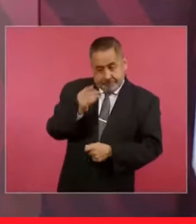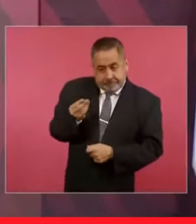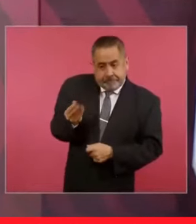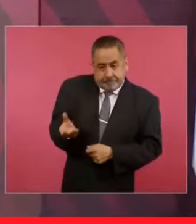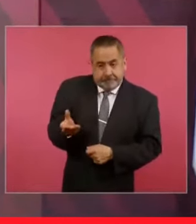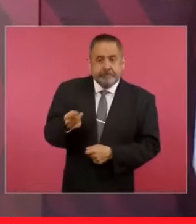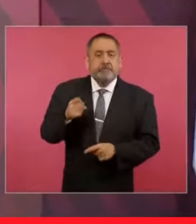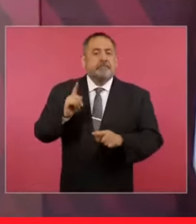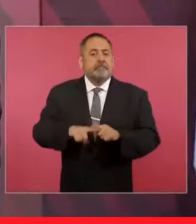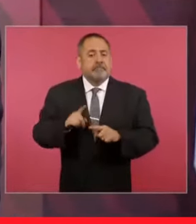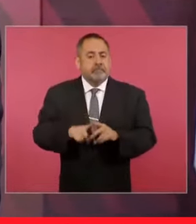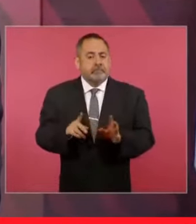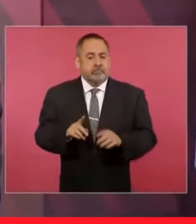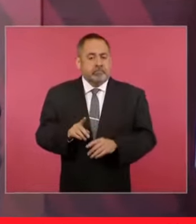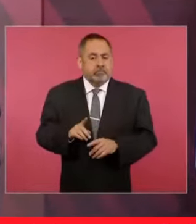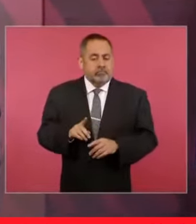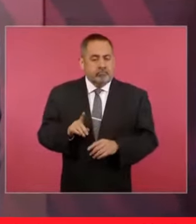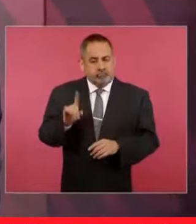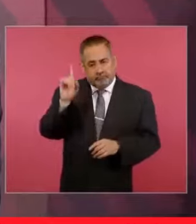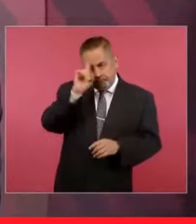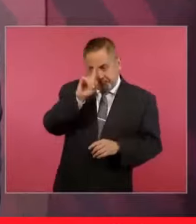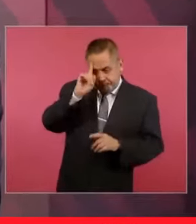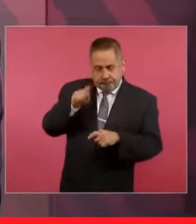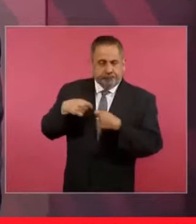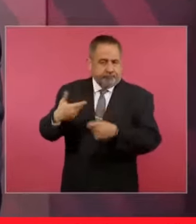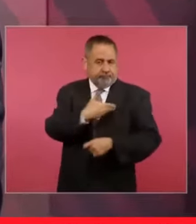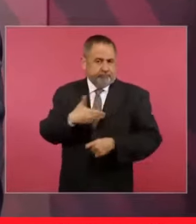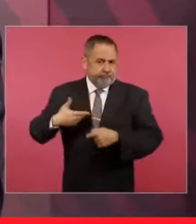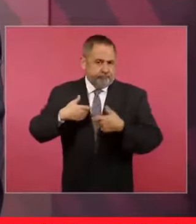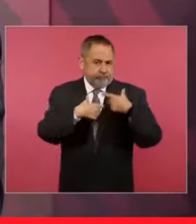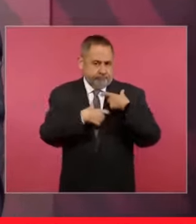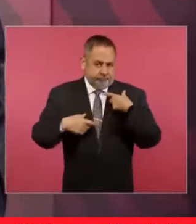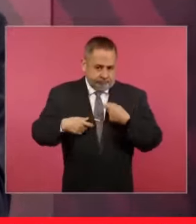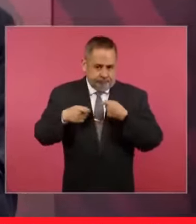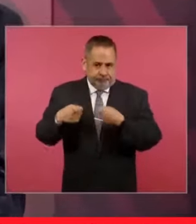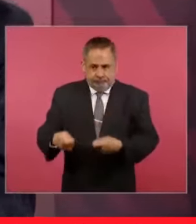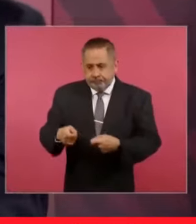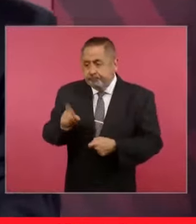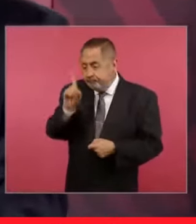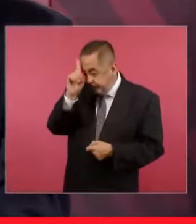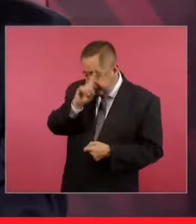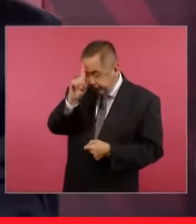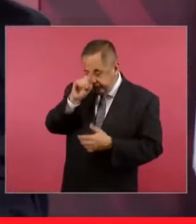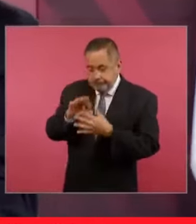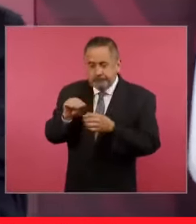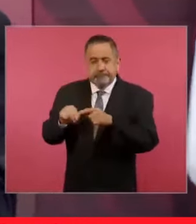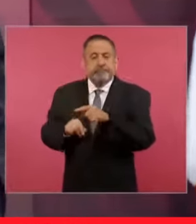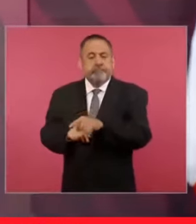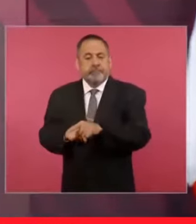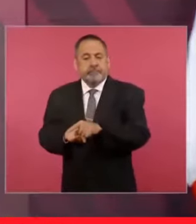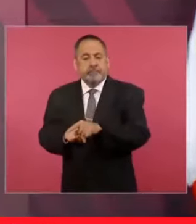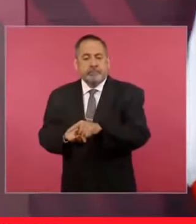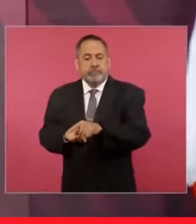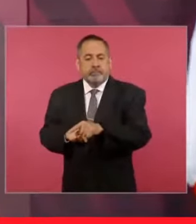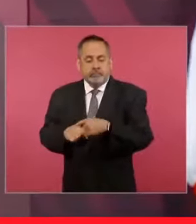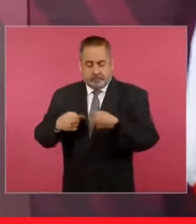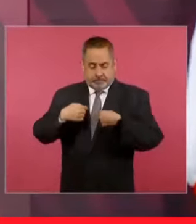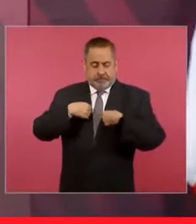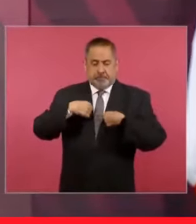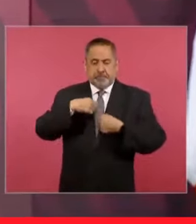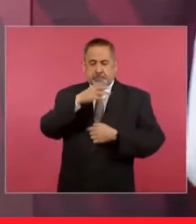sustituir una recomendación le diría haz algo que nosotros no